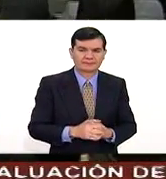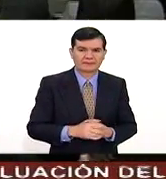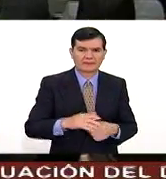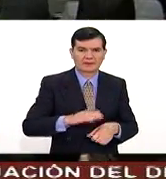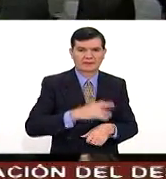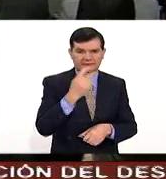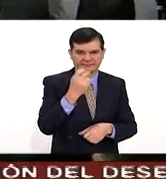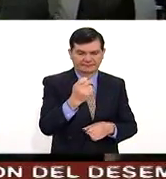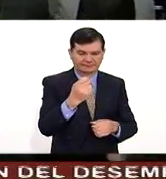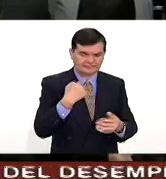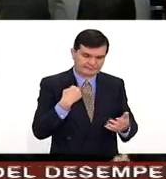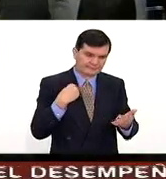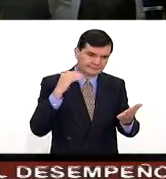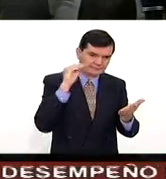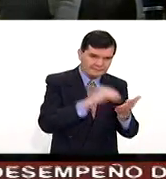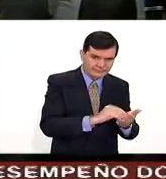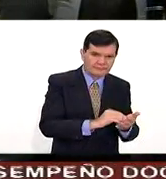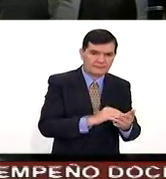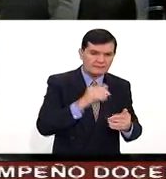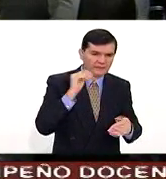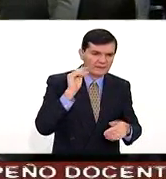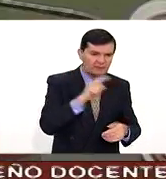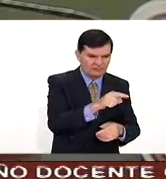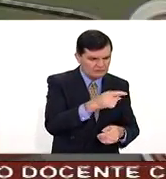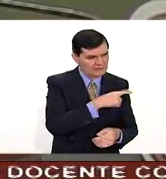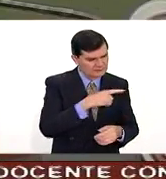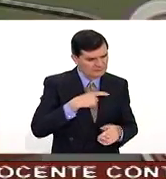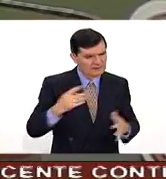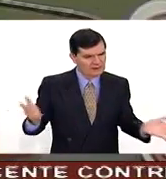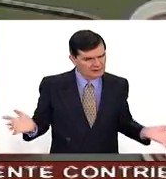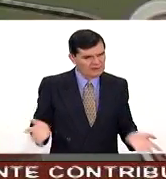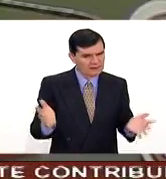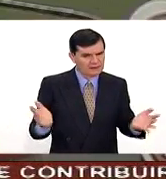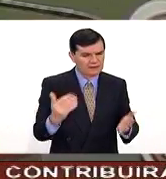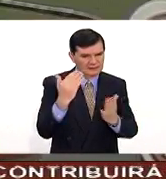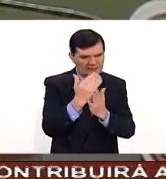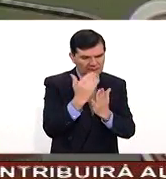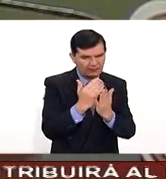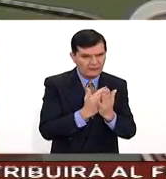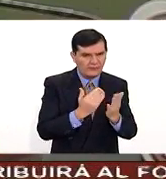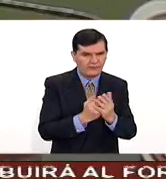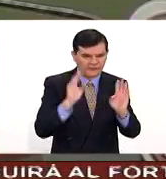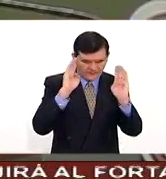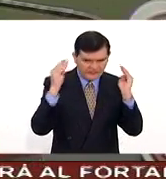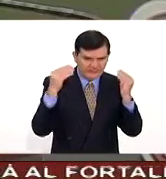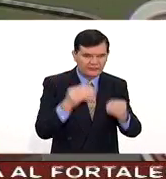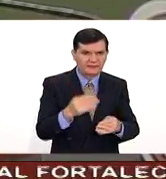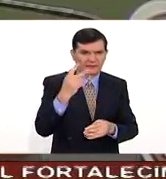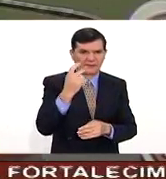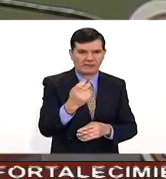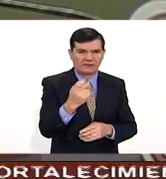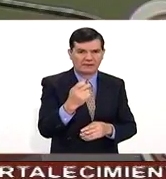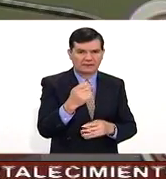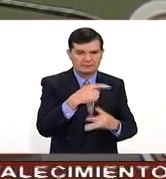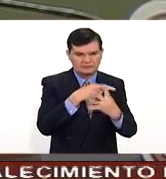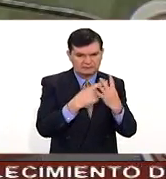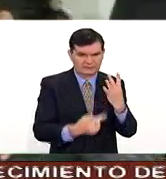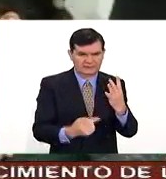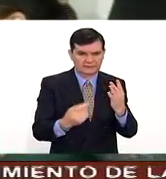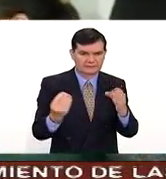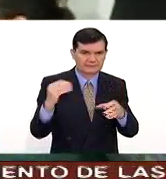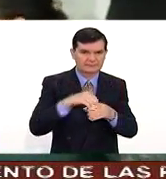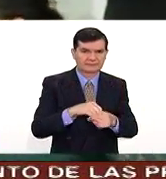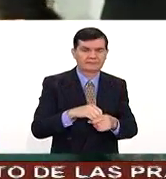para instarle a que impulse una agenda centrada en estas cuatro